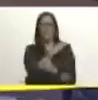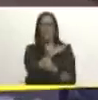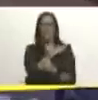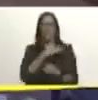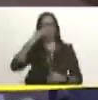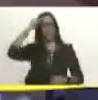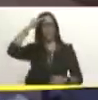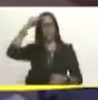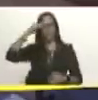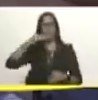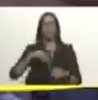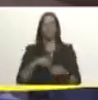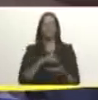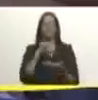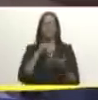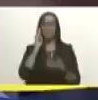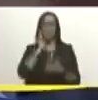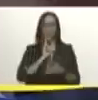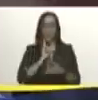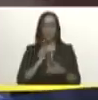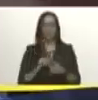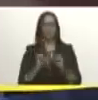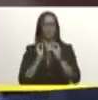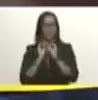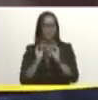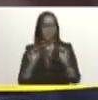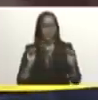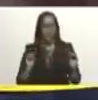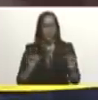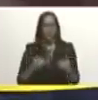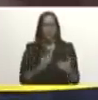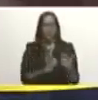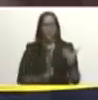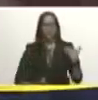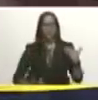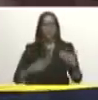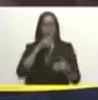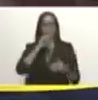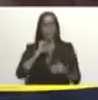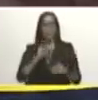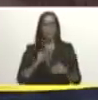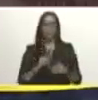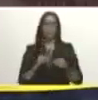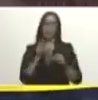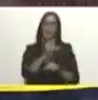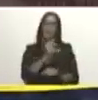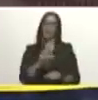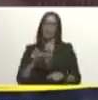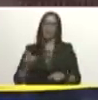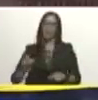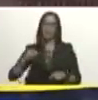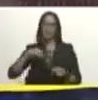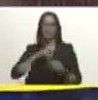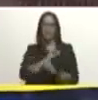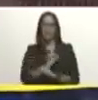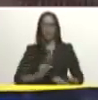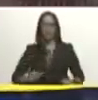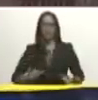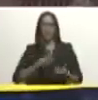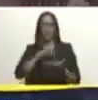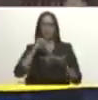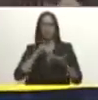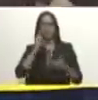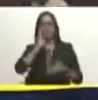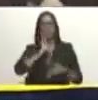Nacional Bolivariana. Ha llamado el presidente Nicolás Maduro a estos oficiales de la Guardia Nacional